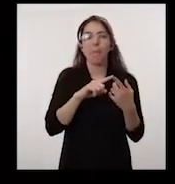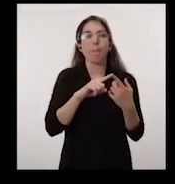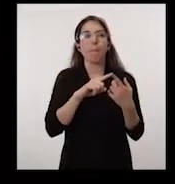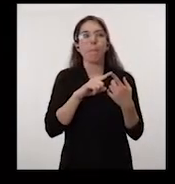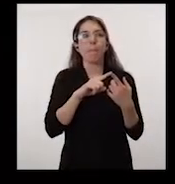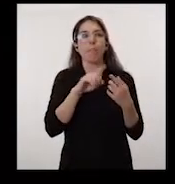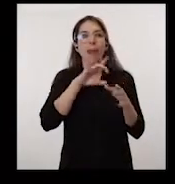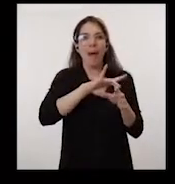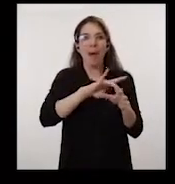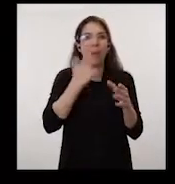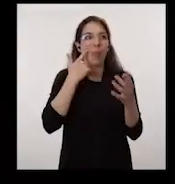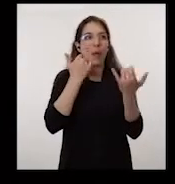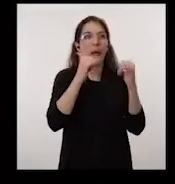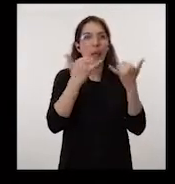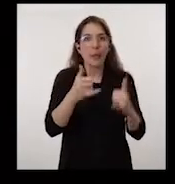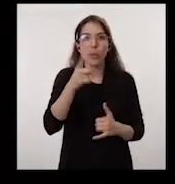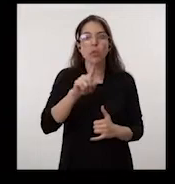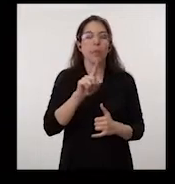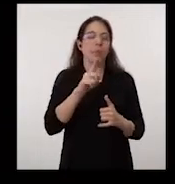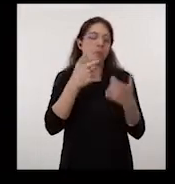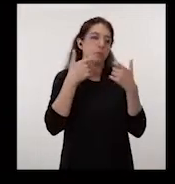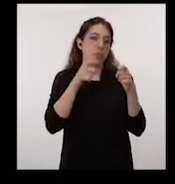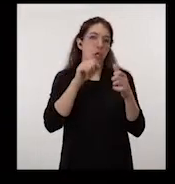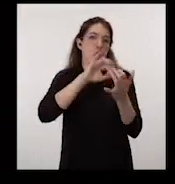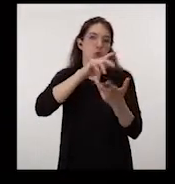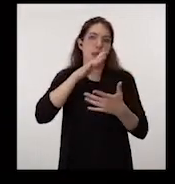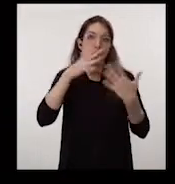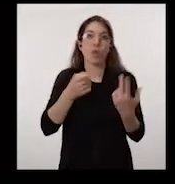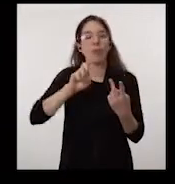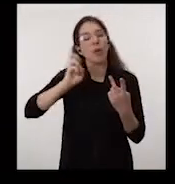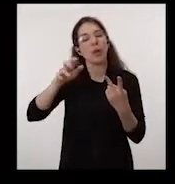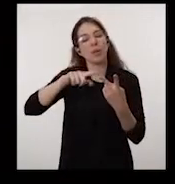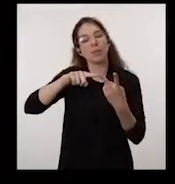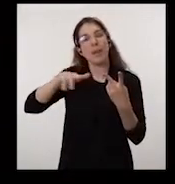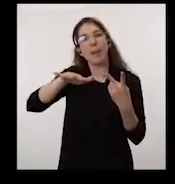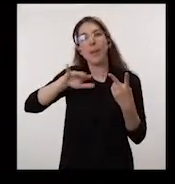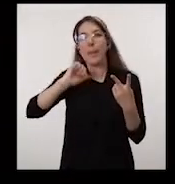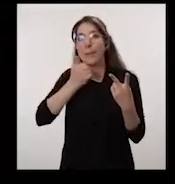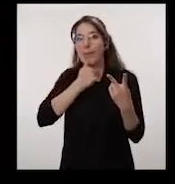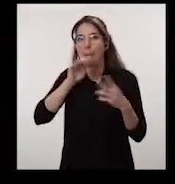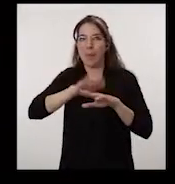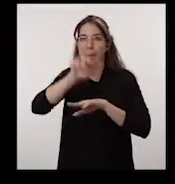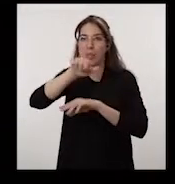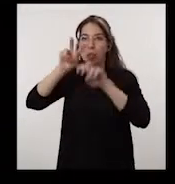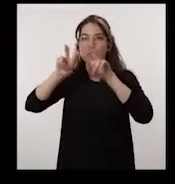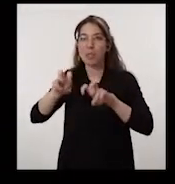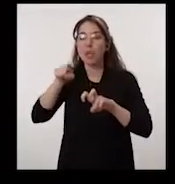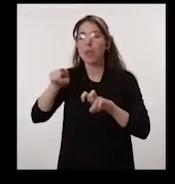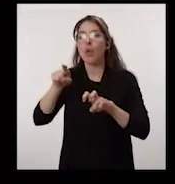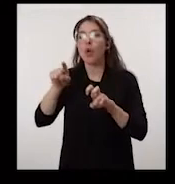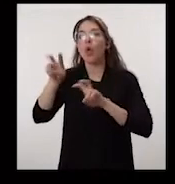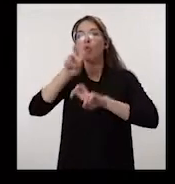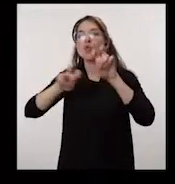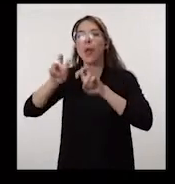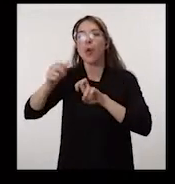y un apartado de noticias de actualidad y luego una zona privada para nuestros investigadores en el que pueden encontrar un buscador de